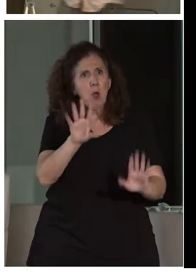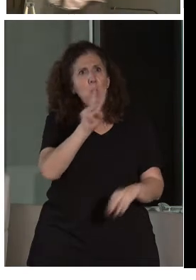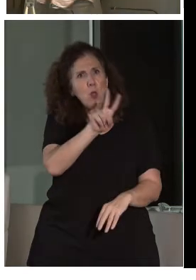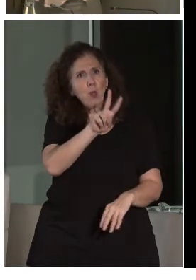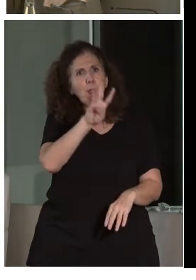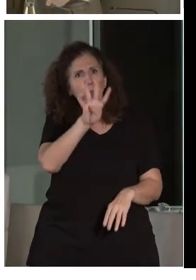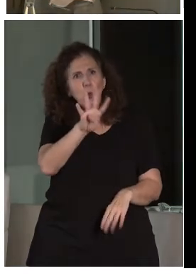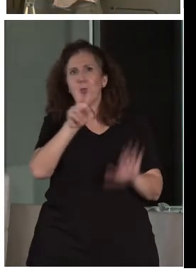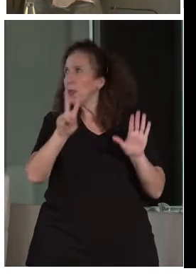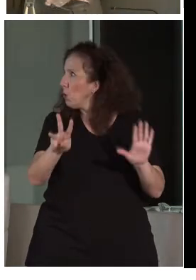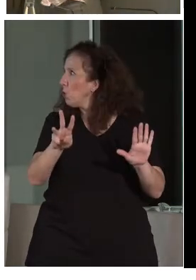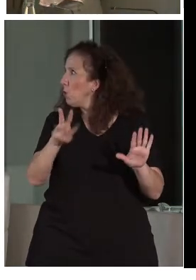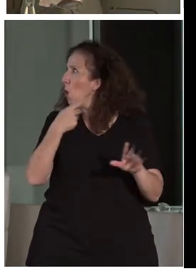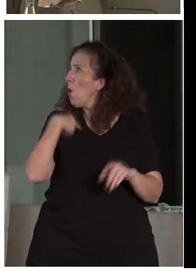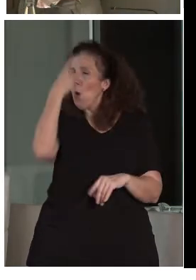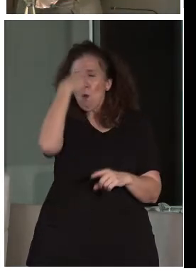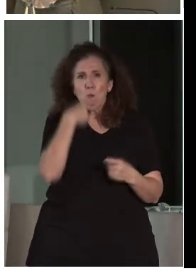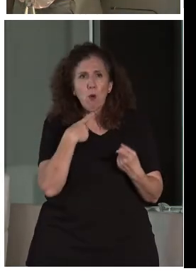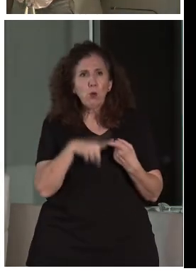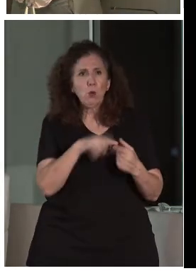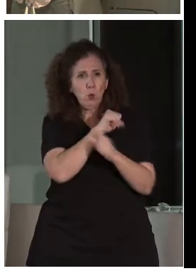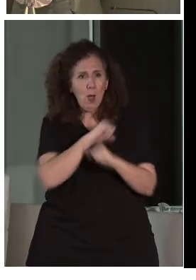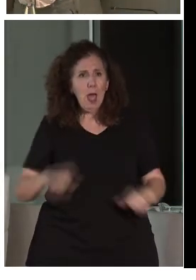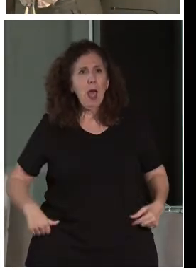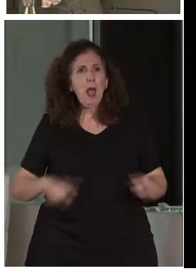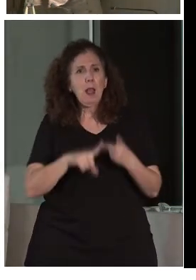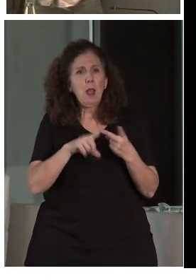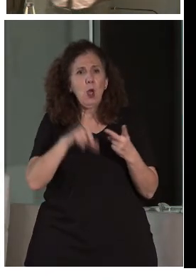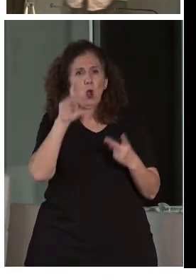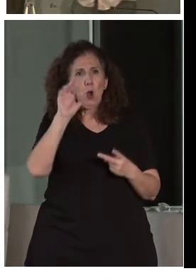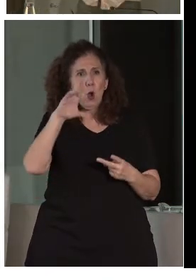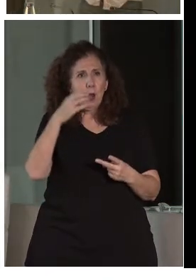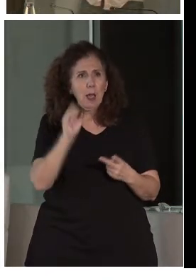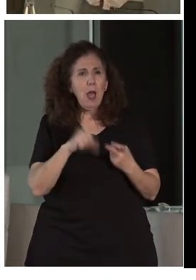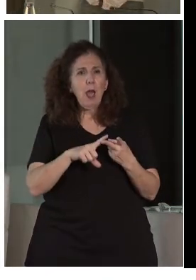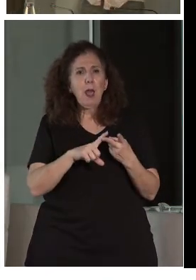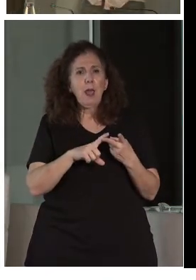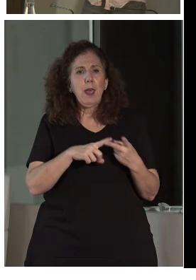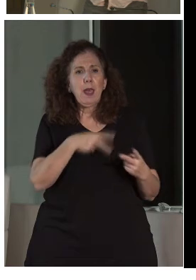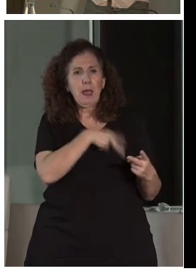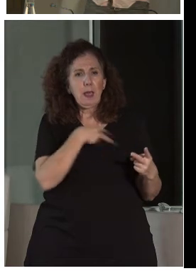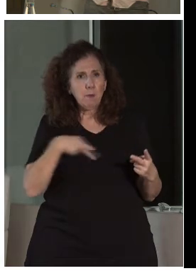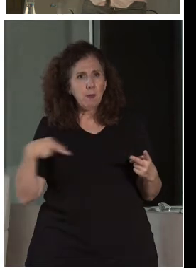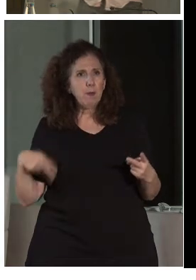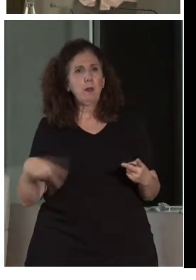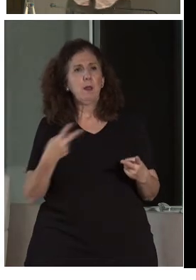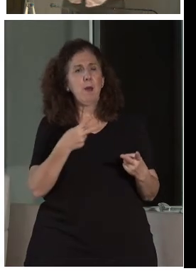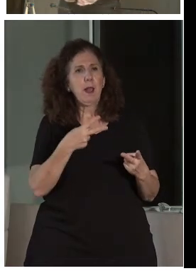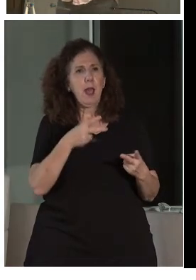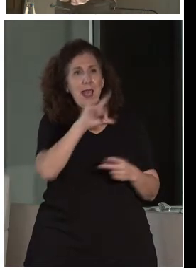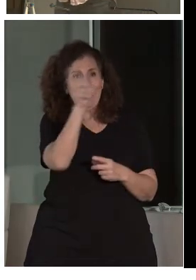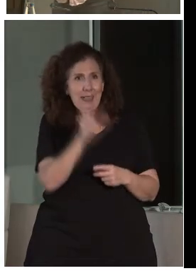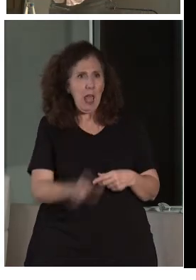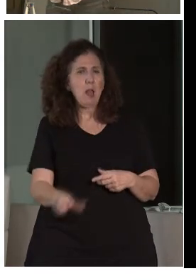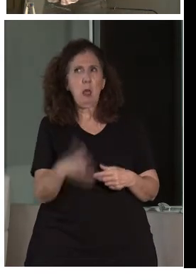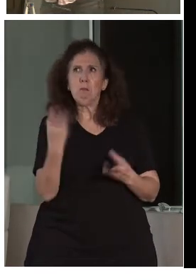248, fijaros que las tenemos en Portugal, en Lorca, en Cantabria, también las hay en Cataluña, en Italia, había, bueno, en bastantes sitios,